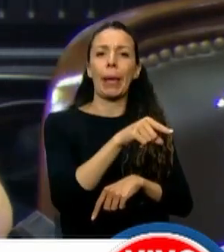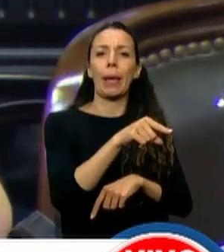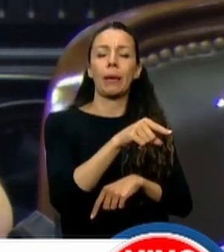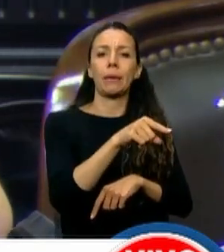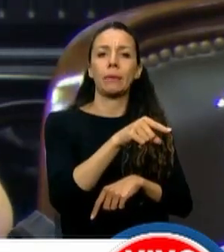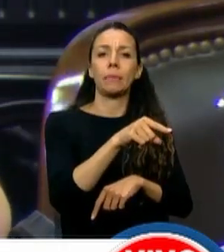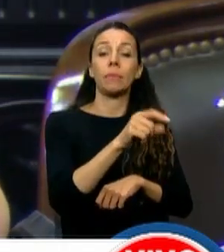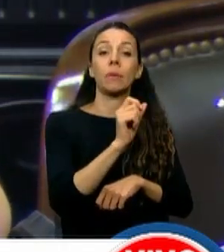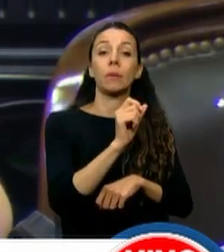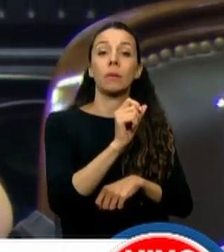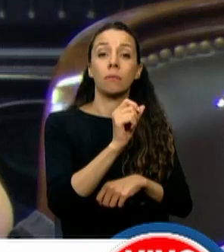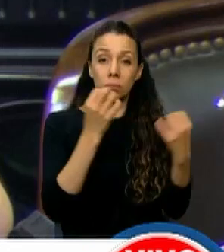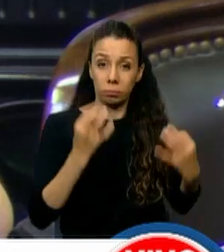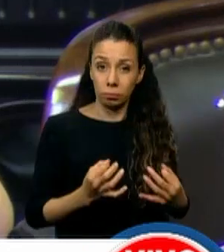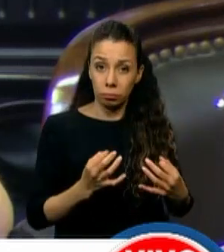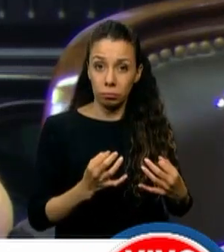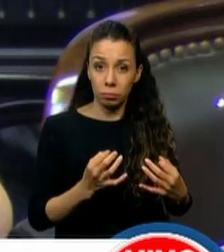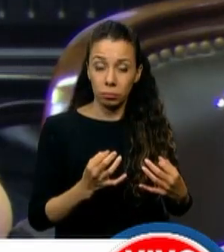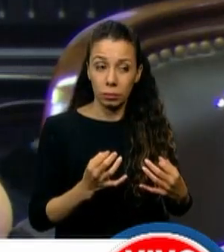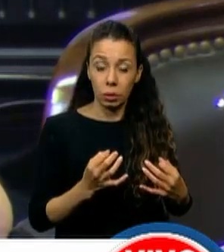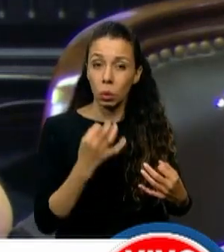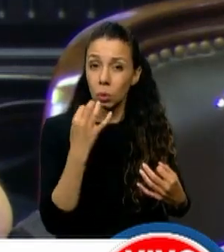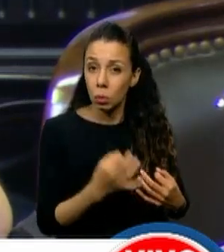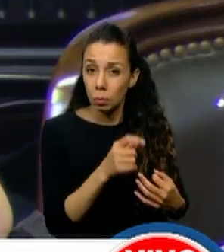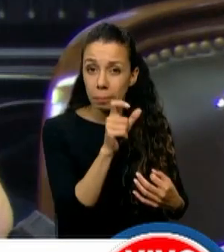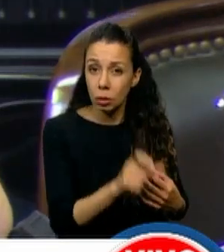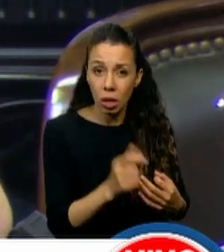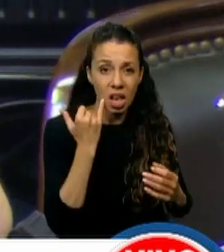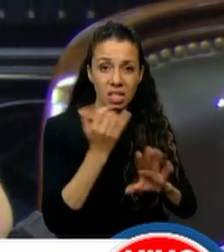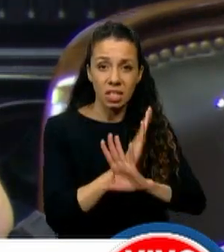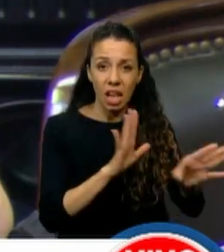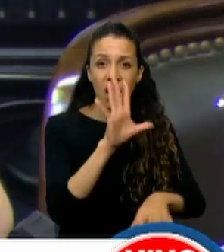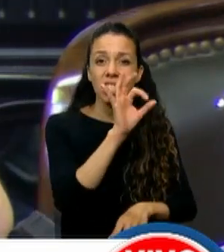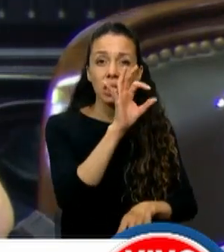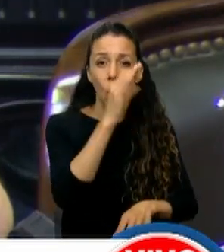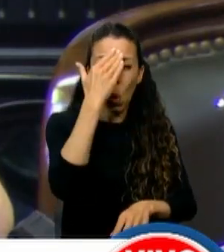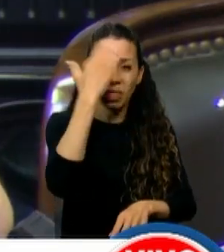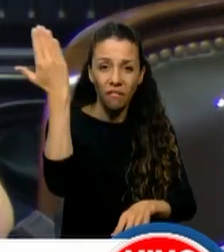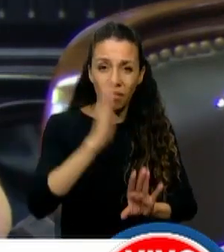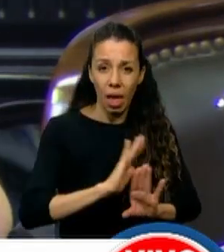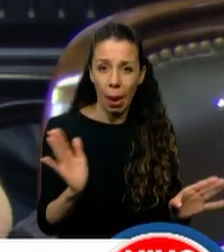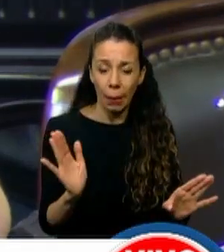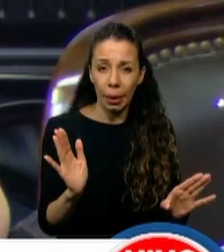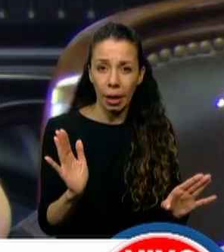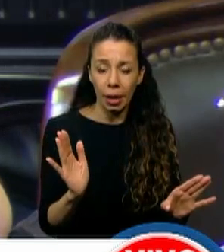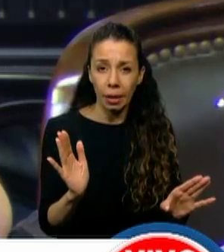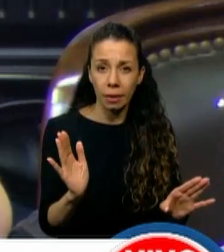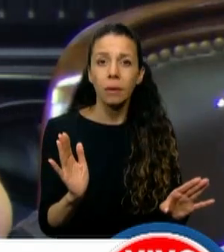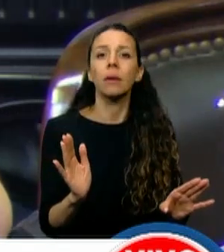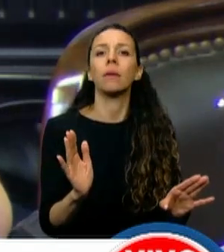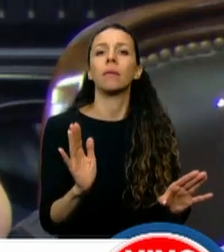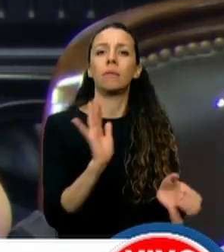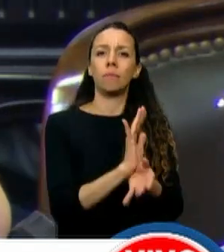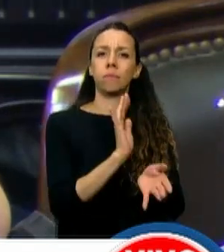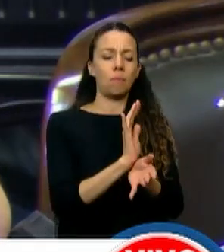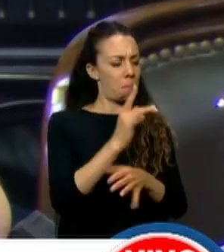cuando está teniendo 50 grados de fiebre. Seguramente va a llegar a un diagnóstico que no es el